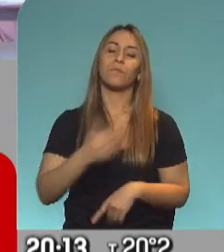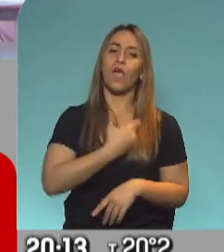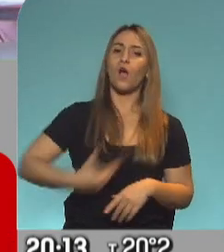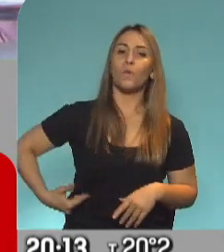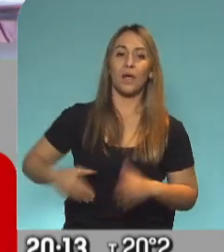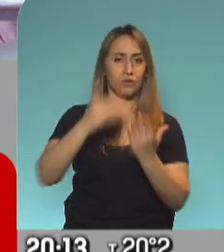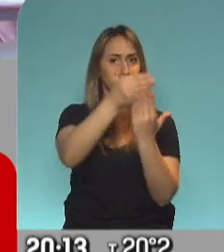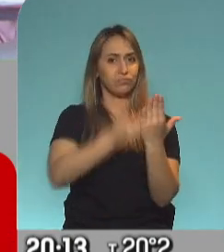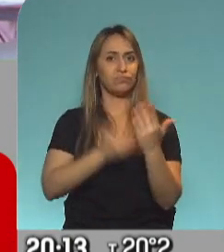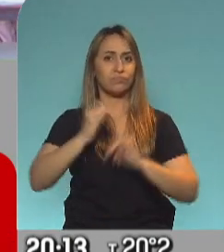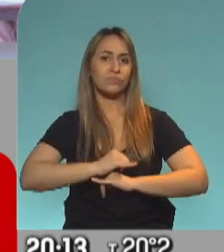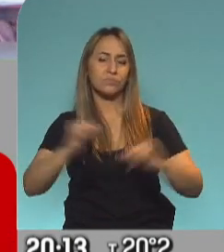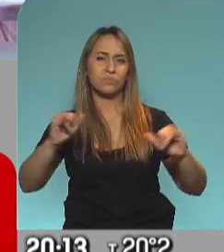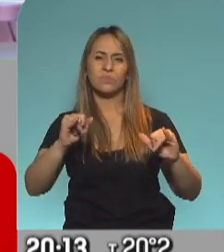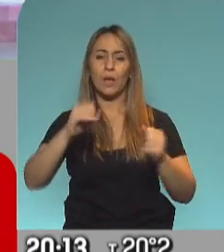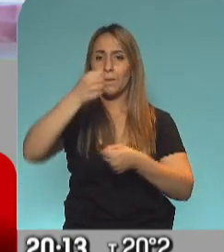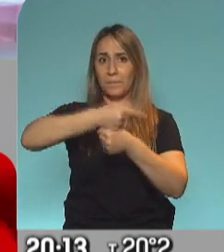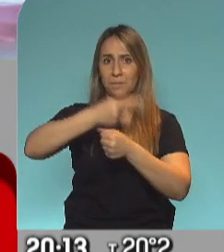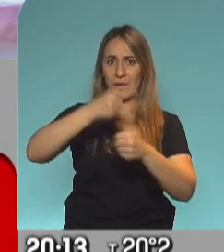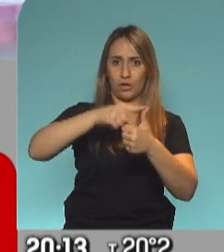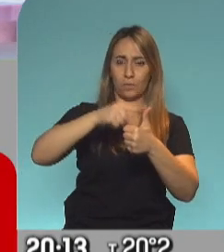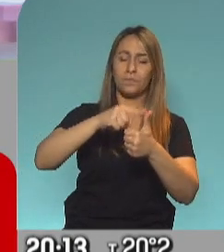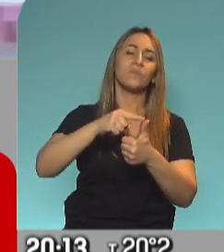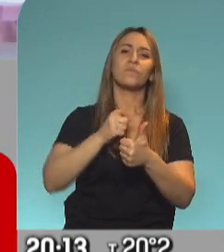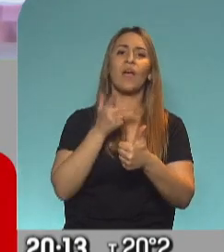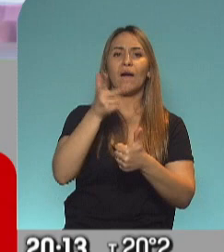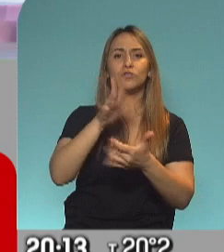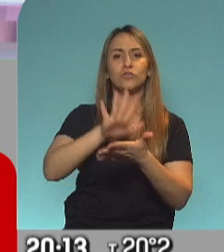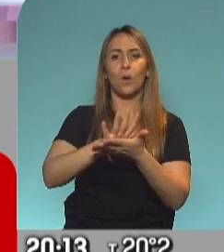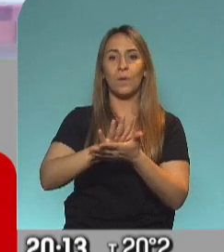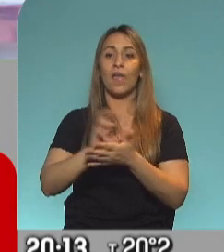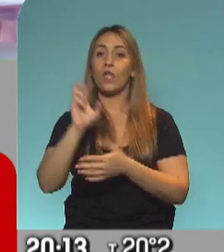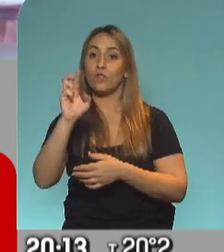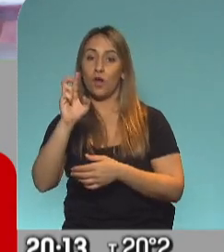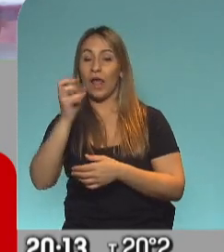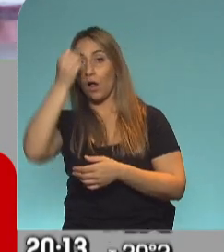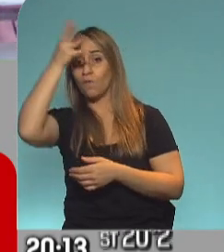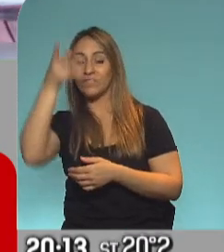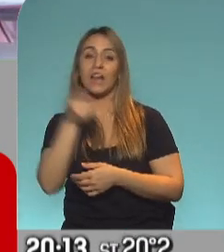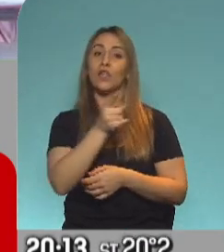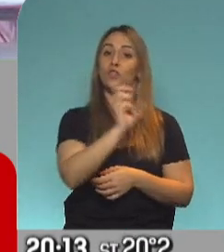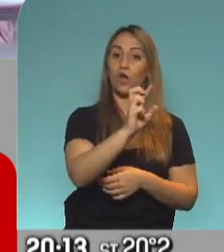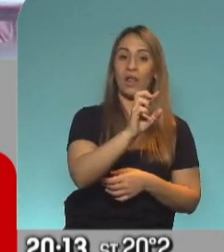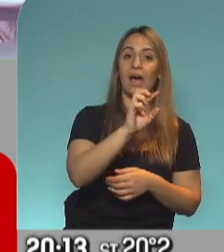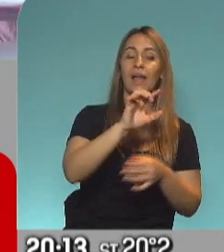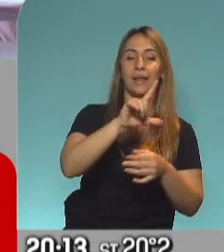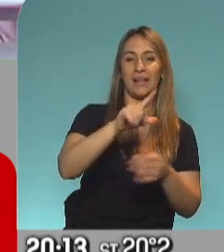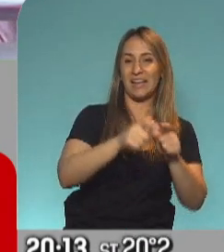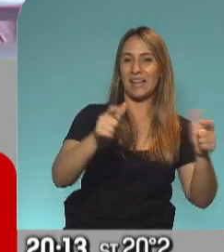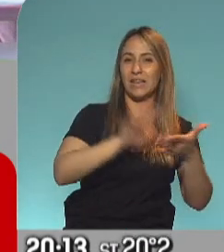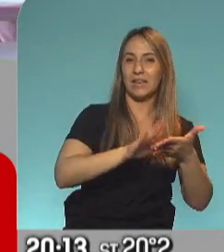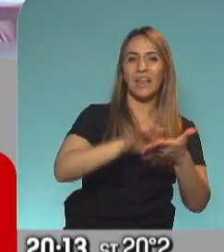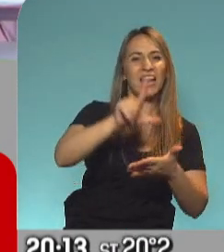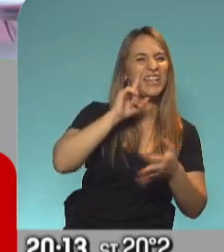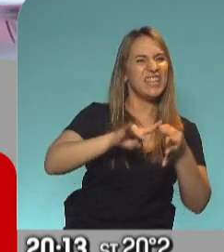es que la diferencia sea la brecha entre el dólar oficial y estos dólares financieros o sea el dólar contado con liqui y el dólar med que ahora vamos a contar